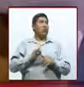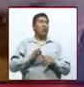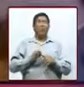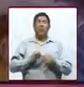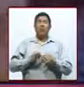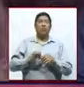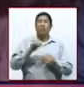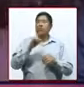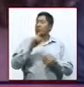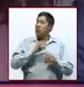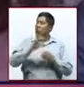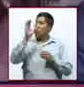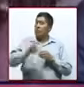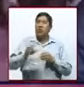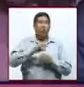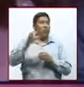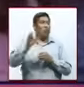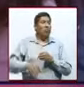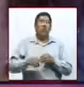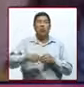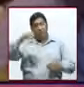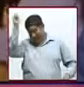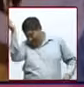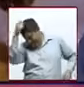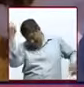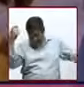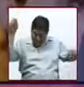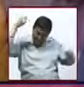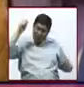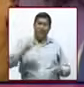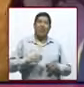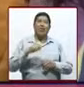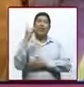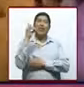fraternidad 100% Llameros Virgen del Carmen.